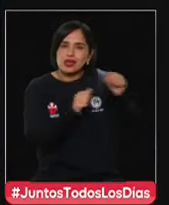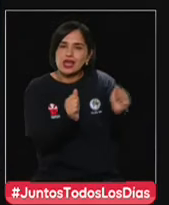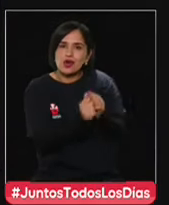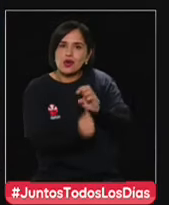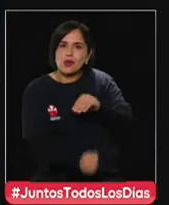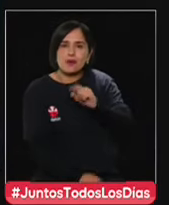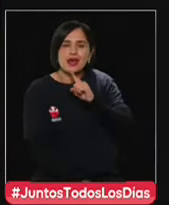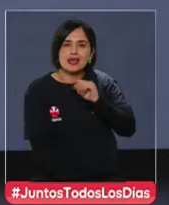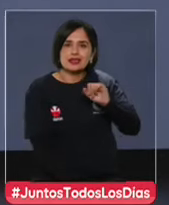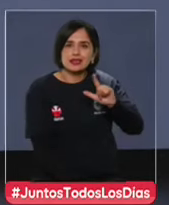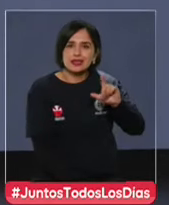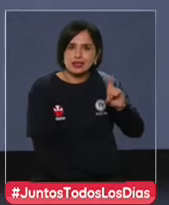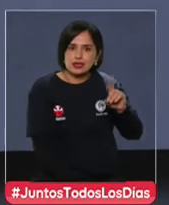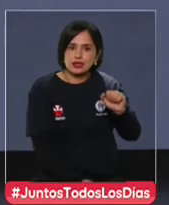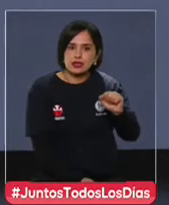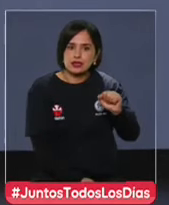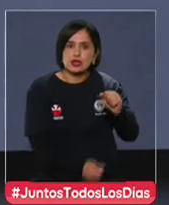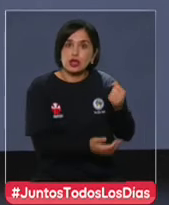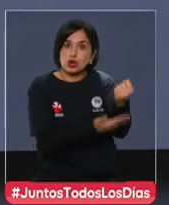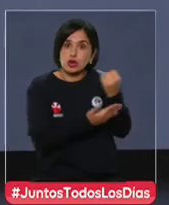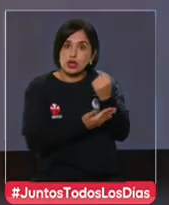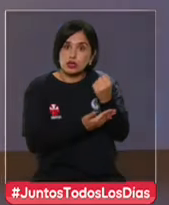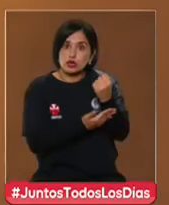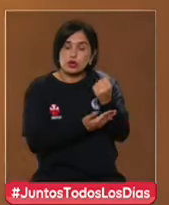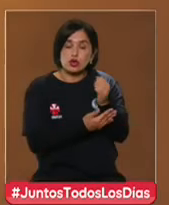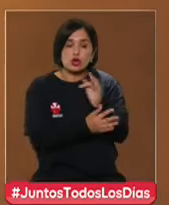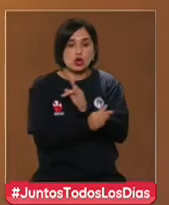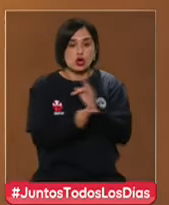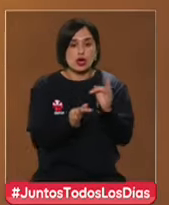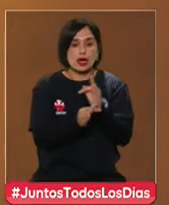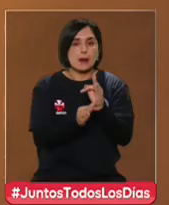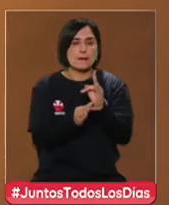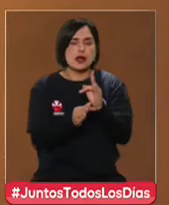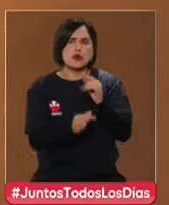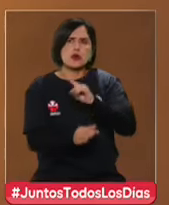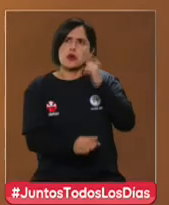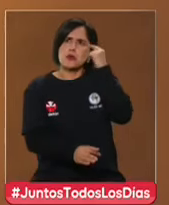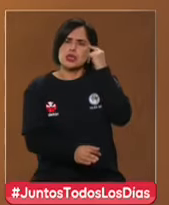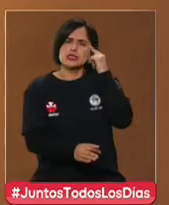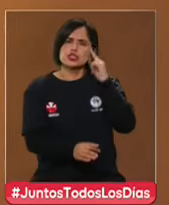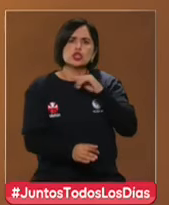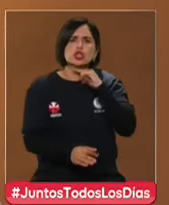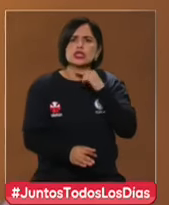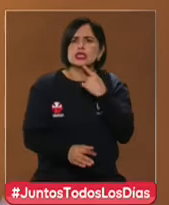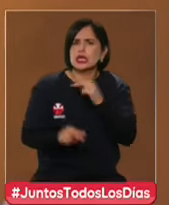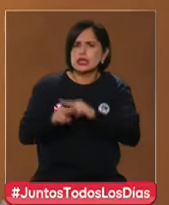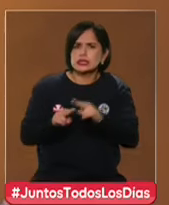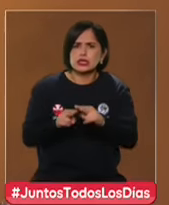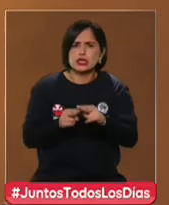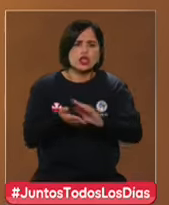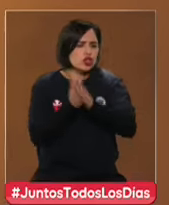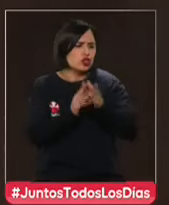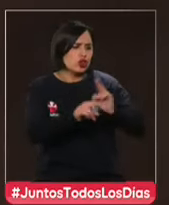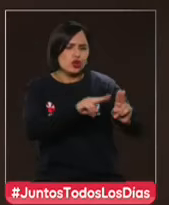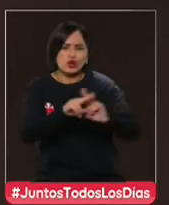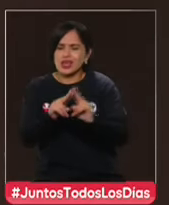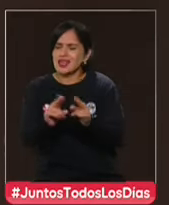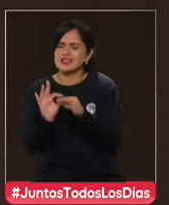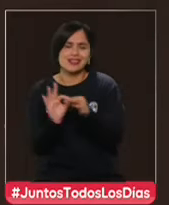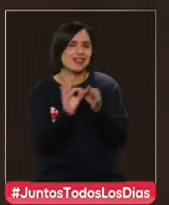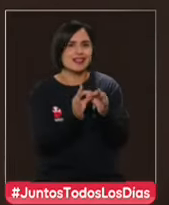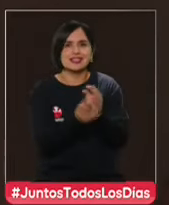ayuda de la Teletón, yo dije una vez, yo jamás le voy a poner techo a mi hija. Ya no pienso en lo que va a hacer, recibo lo que haga con todo el amor del mundo. Si uno